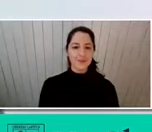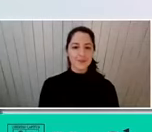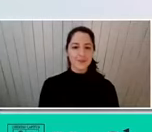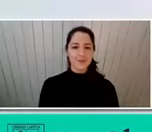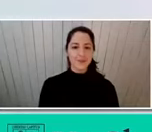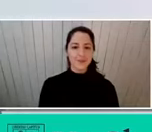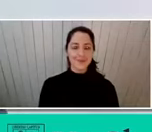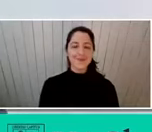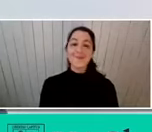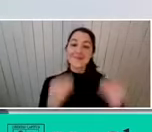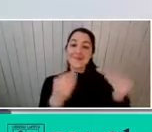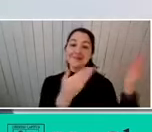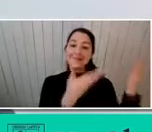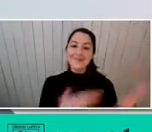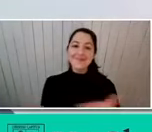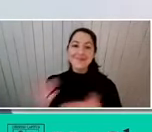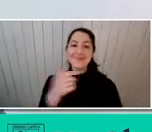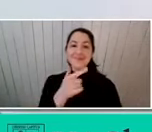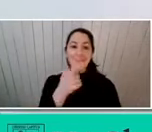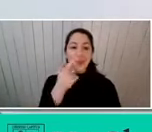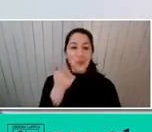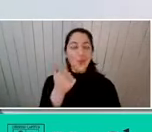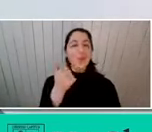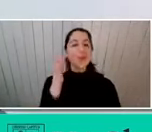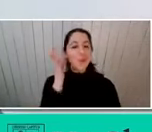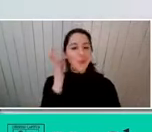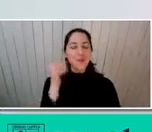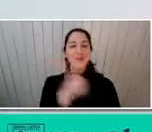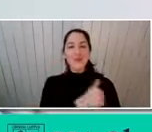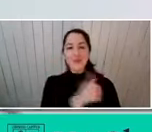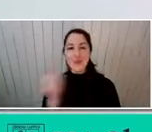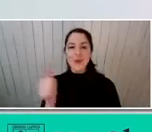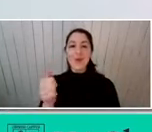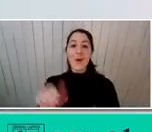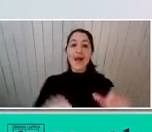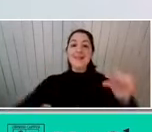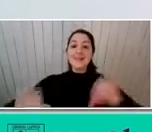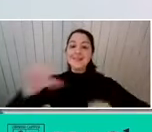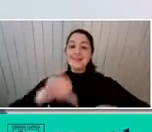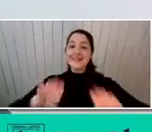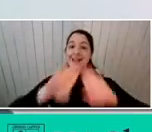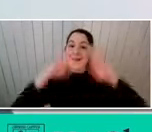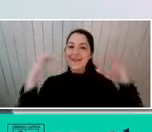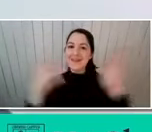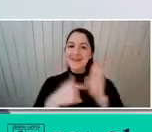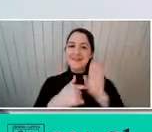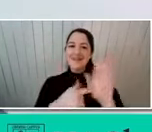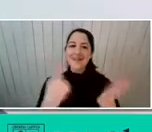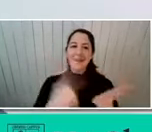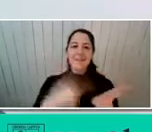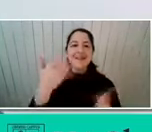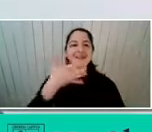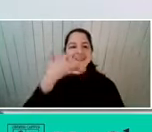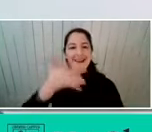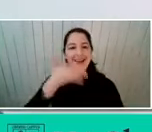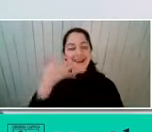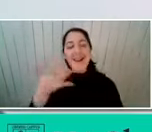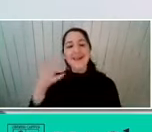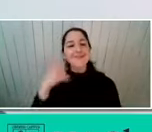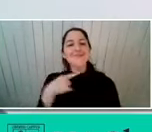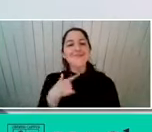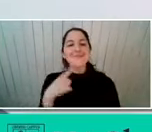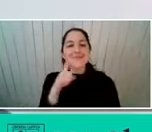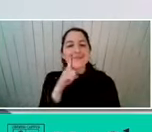Bienvenidas y bienvenidos a Ciencia Abierta, presentando 1000 charlas, una iniciativa de Explora los Ríos del Ministerio de Ciencias